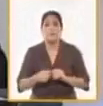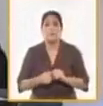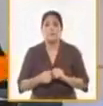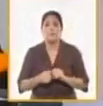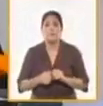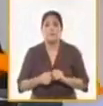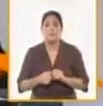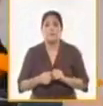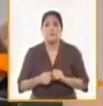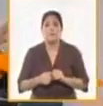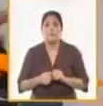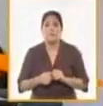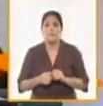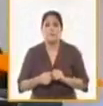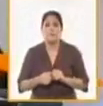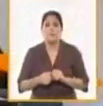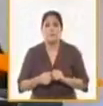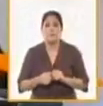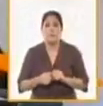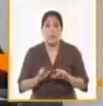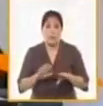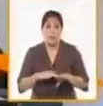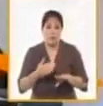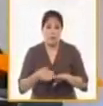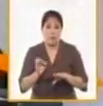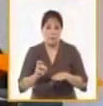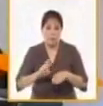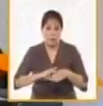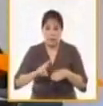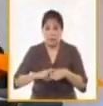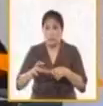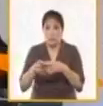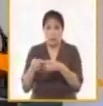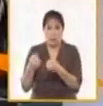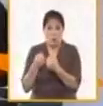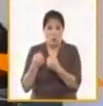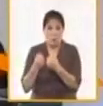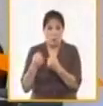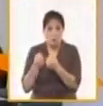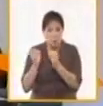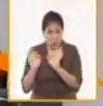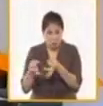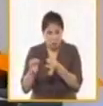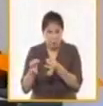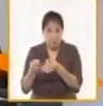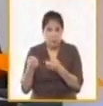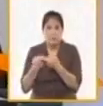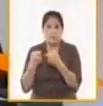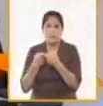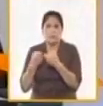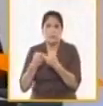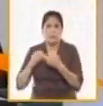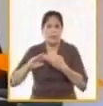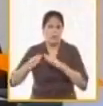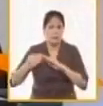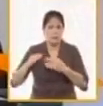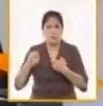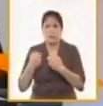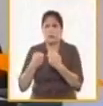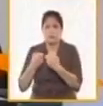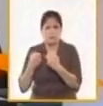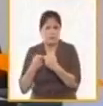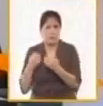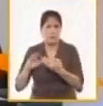de las elecciones, es que luego los propios representantes opositores son los que entre ellos mismos han tenido